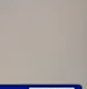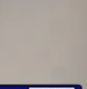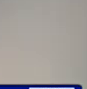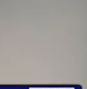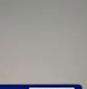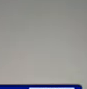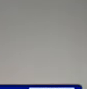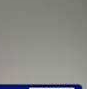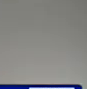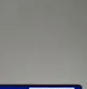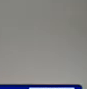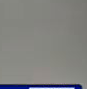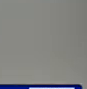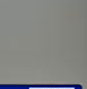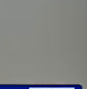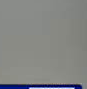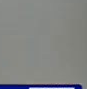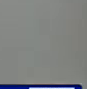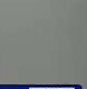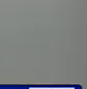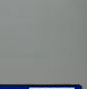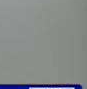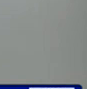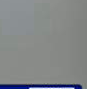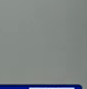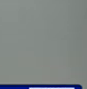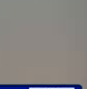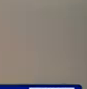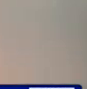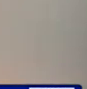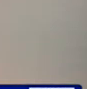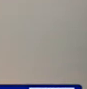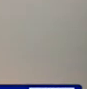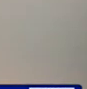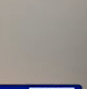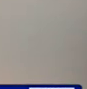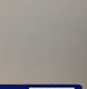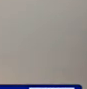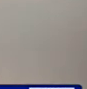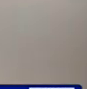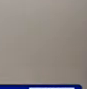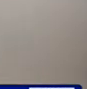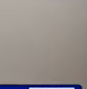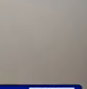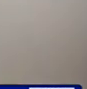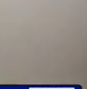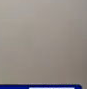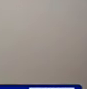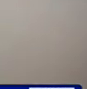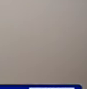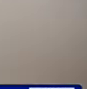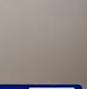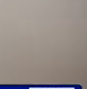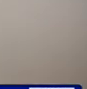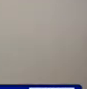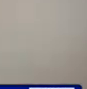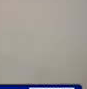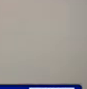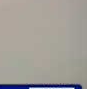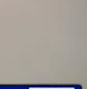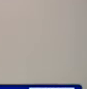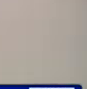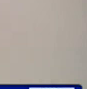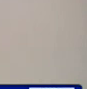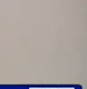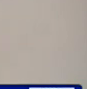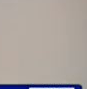la zona de Mecapaca, en la ciudad de La Paz. Se presume que un cortocircuito ocasionó el incendio y bomberos aclaró que